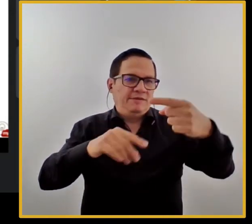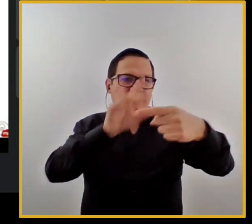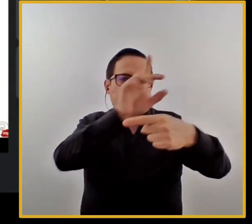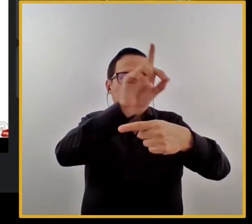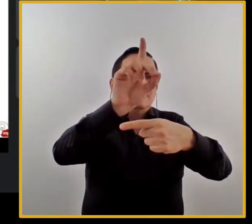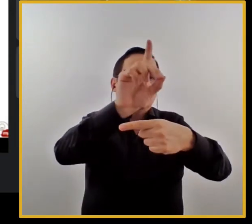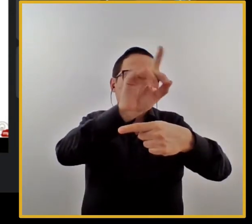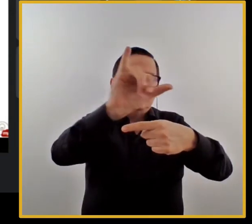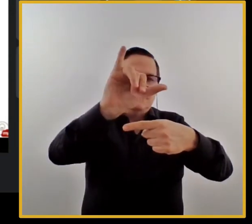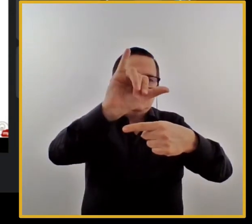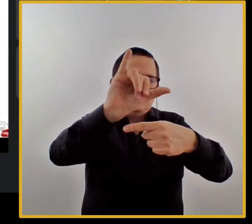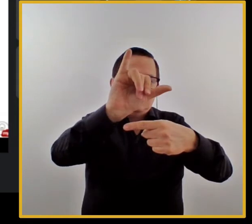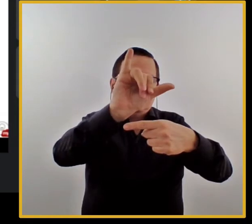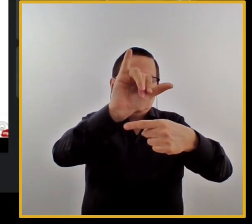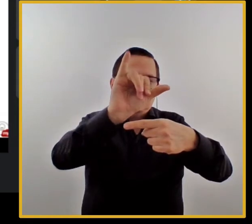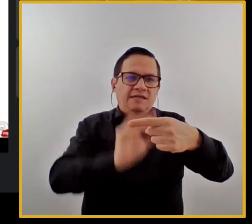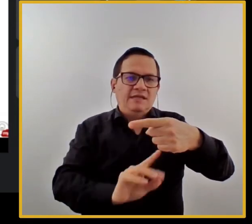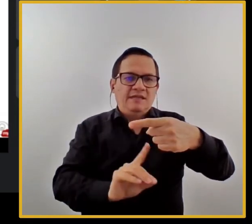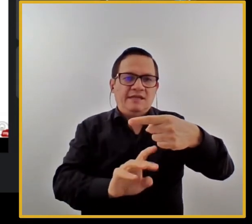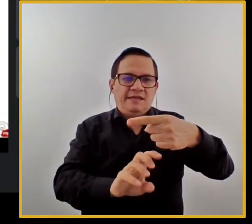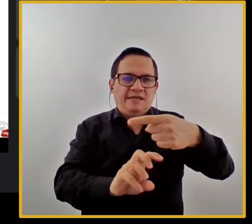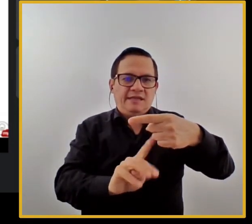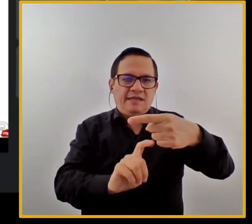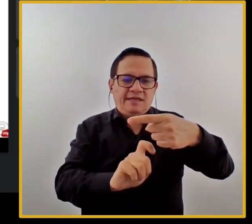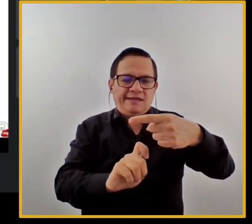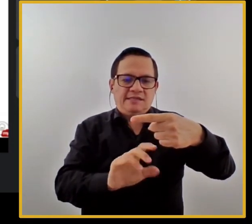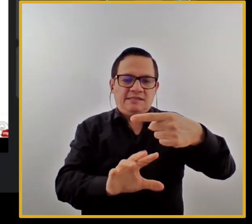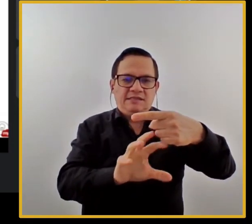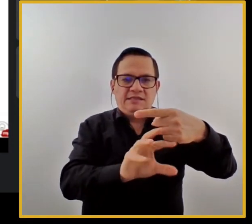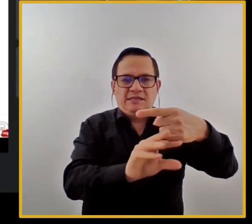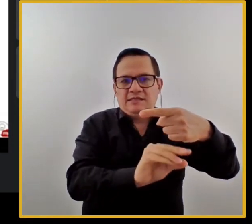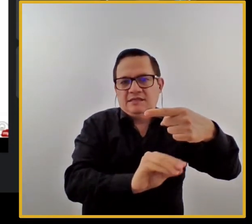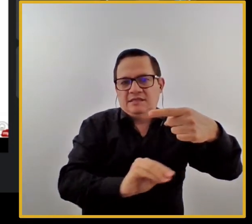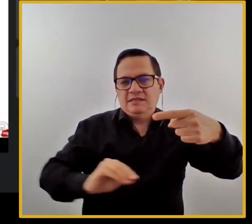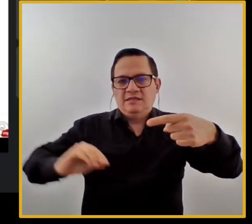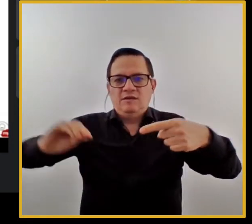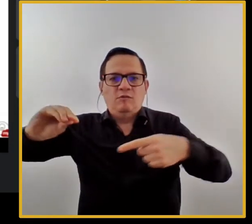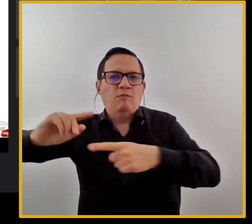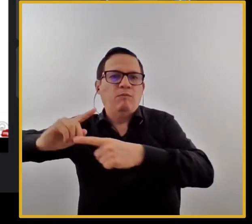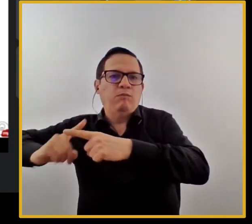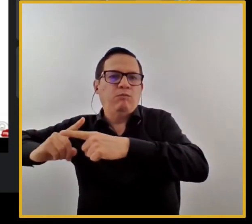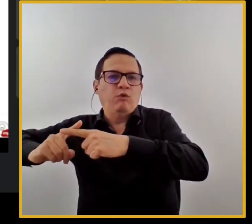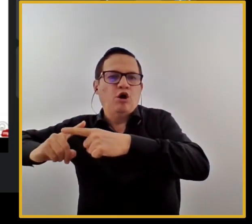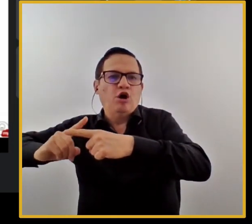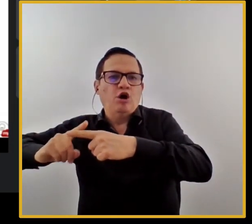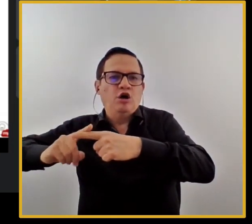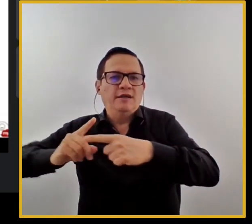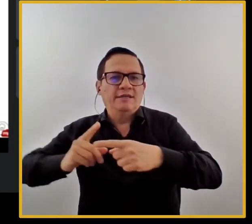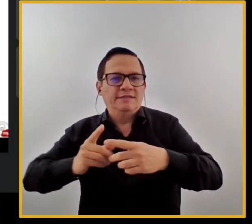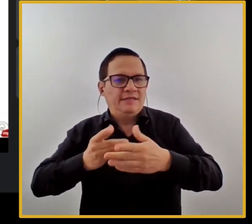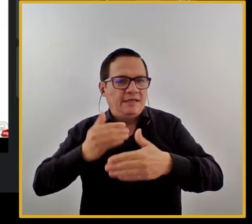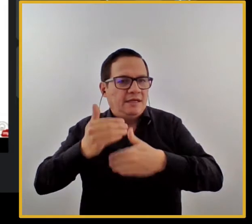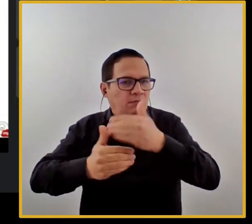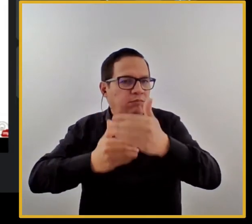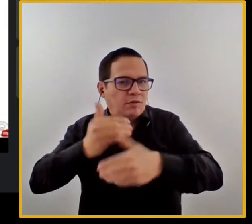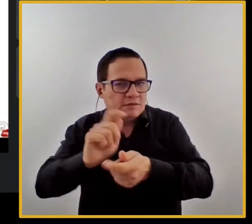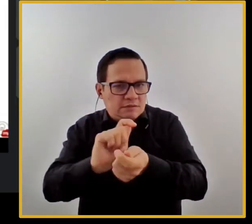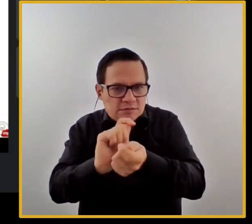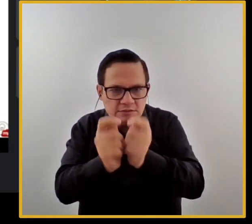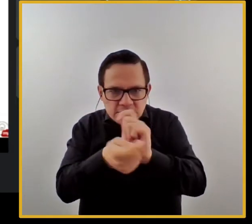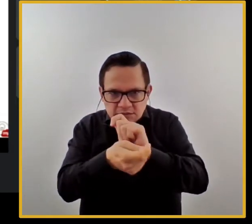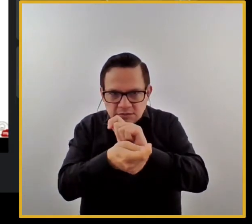¿cierto? Y el diferencial de y, pues allí hago un proceso que me permita a mí poder hacer ese